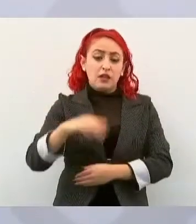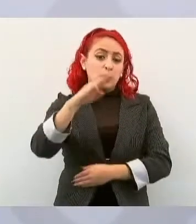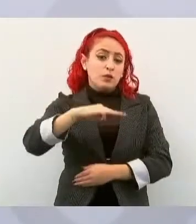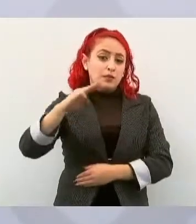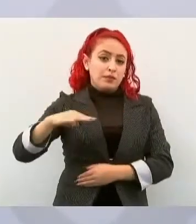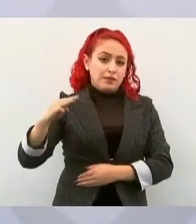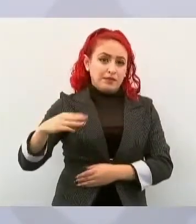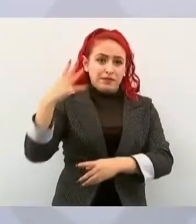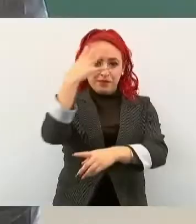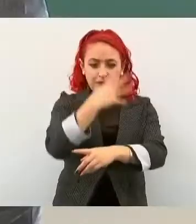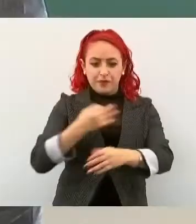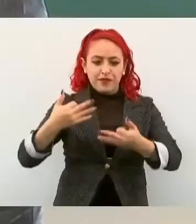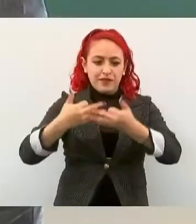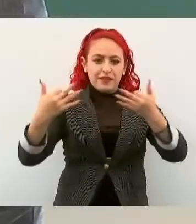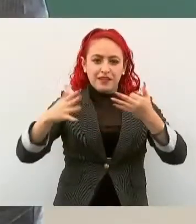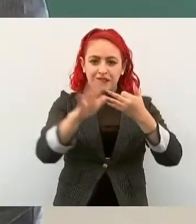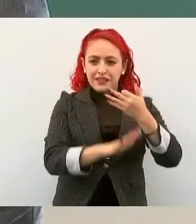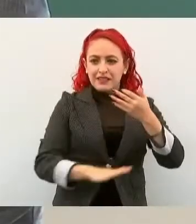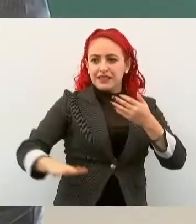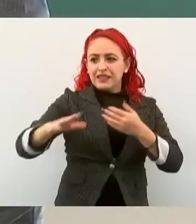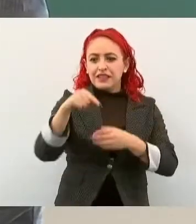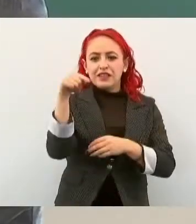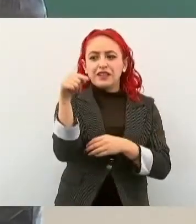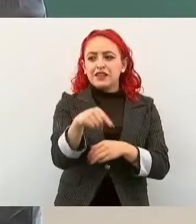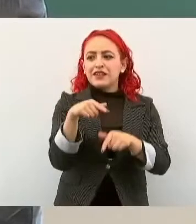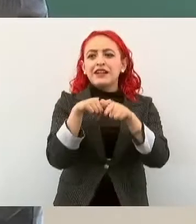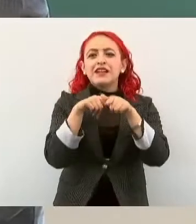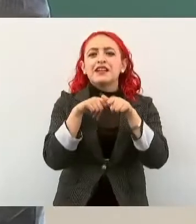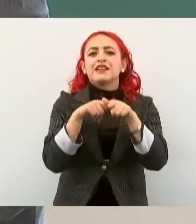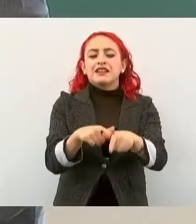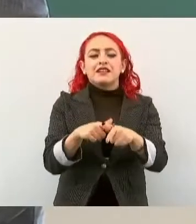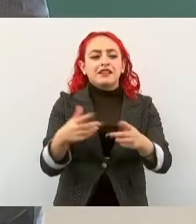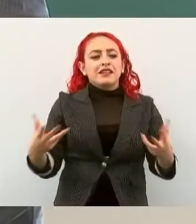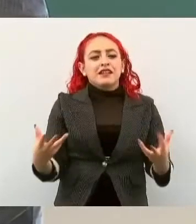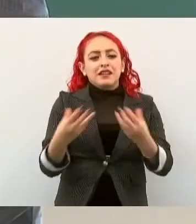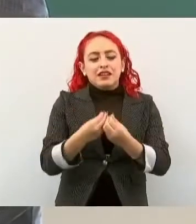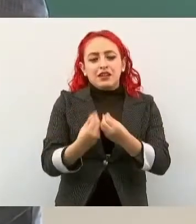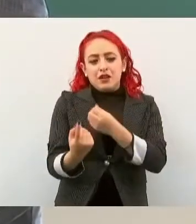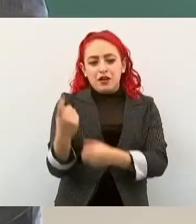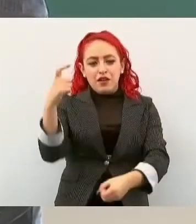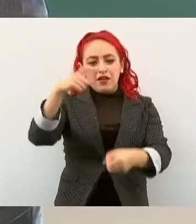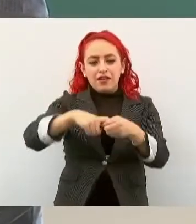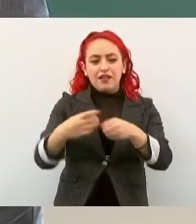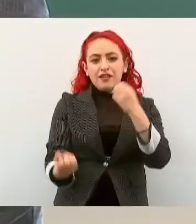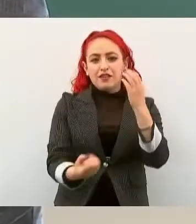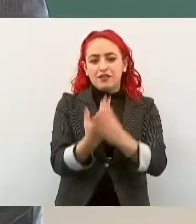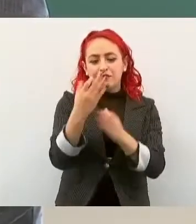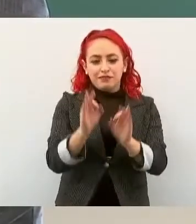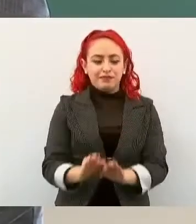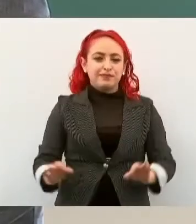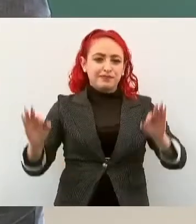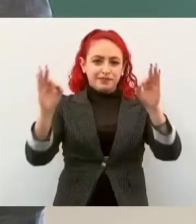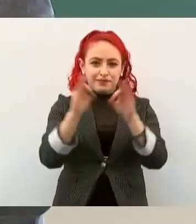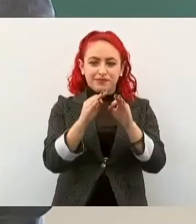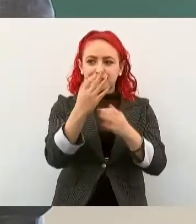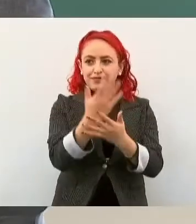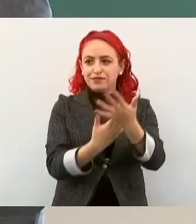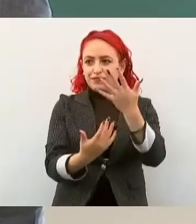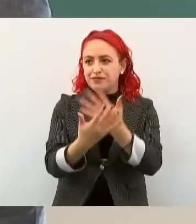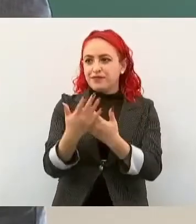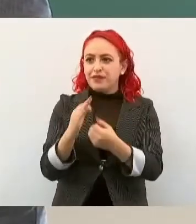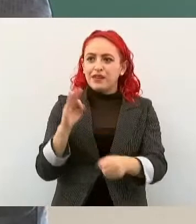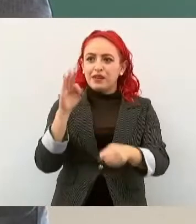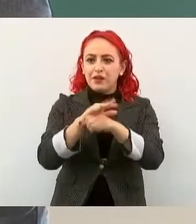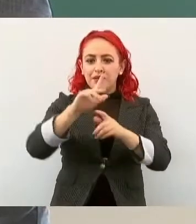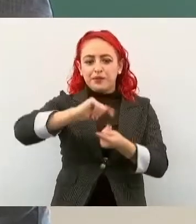e histórica tierra como siempre, en seguimiento de su incorporación a esta importante herramienta de